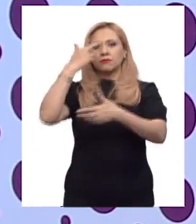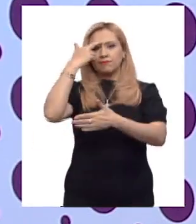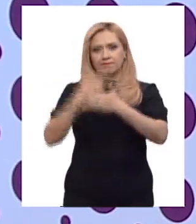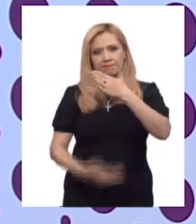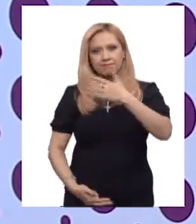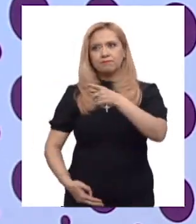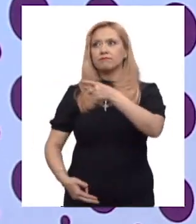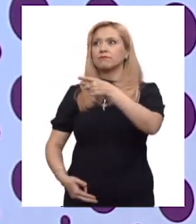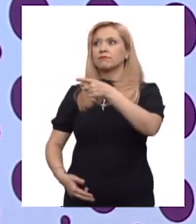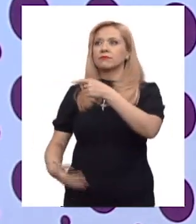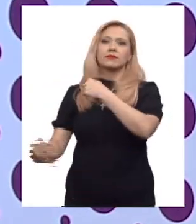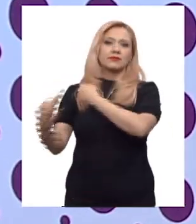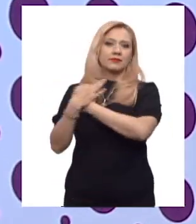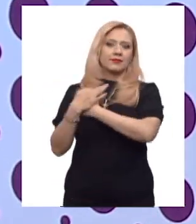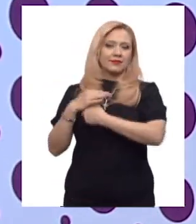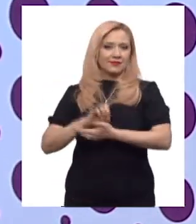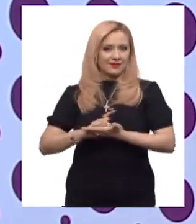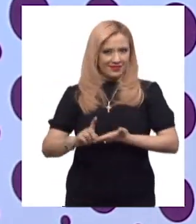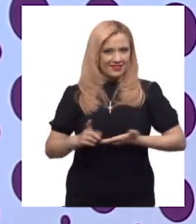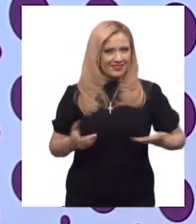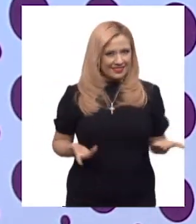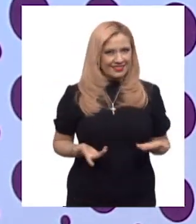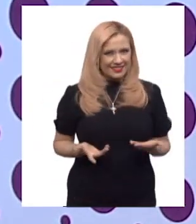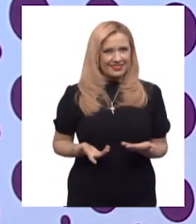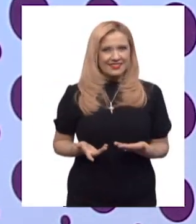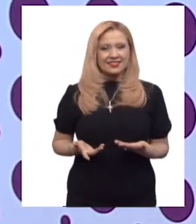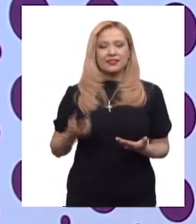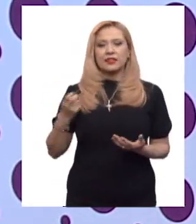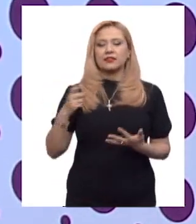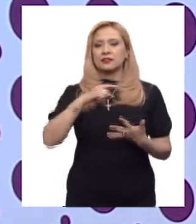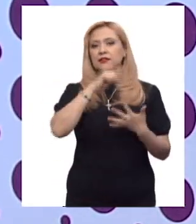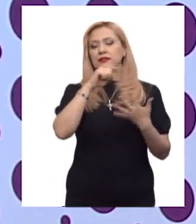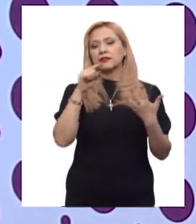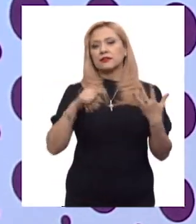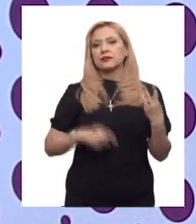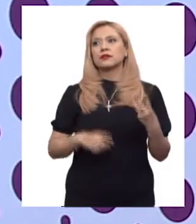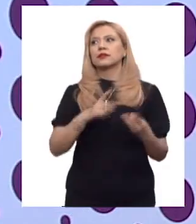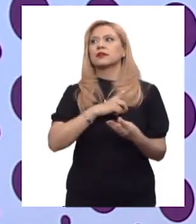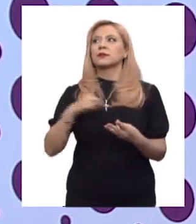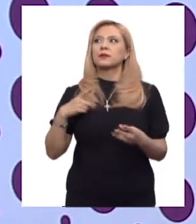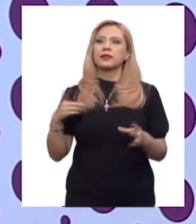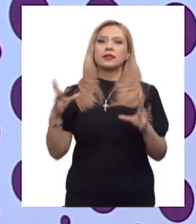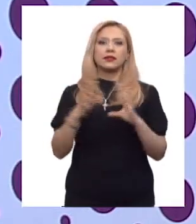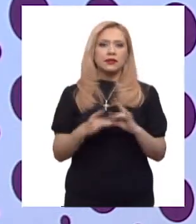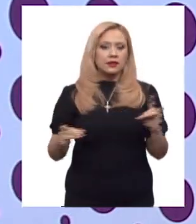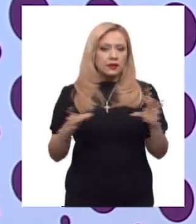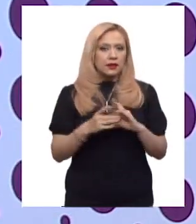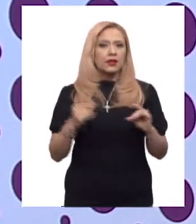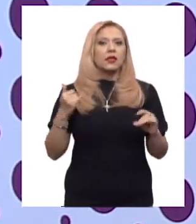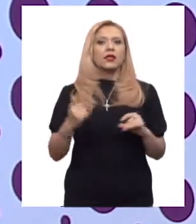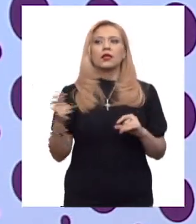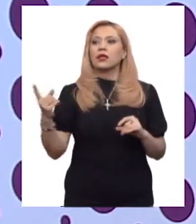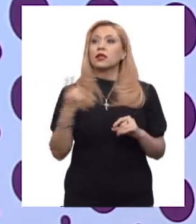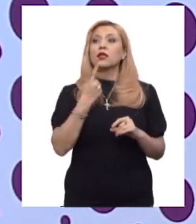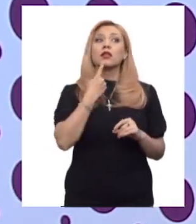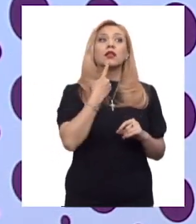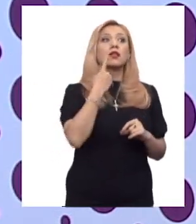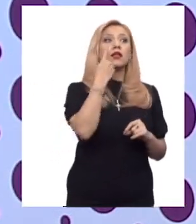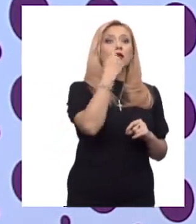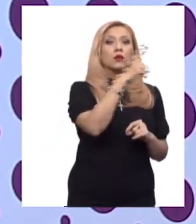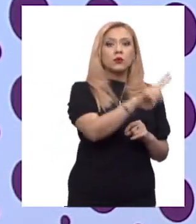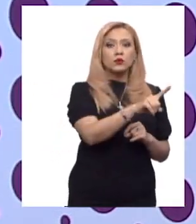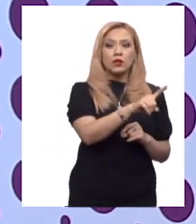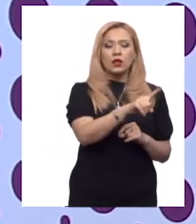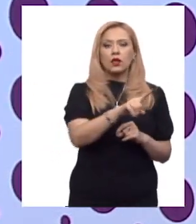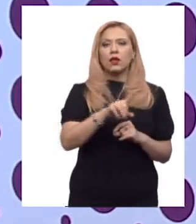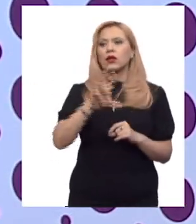de sus propios derechos. Y dentro de estos mecanismos de protección que existan medidas mínimas por la sola denuncia, en donde no